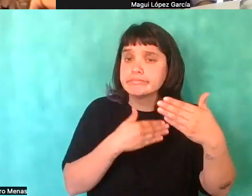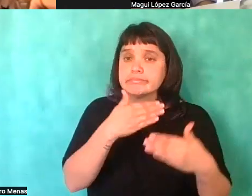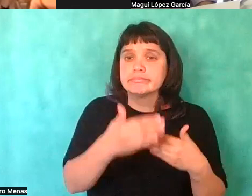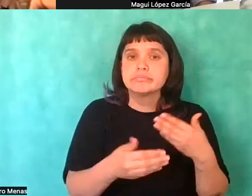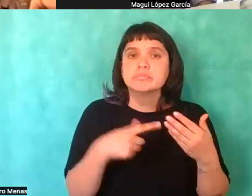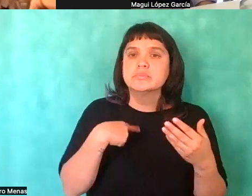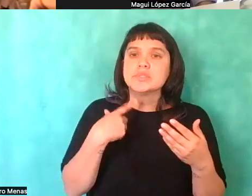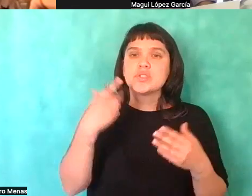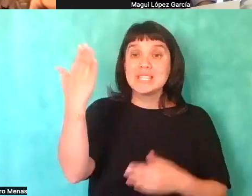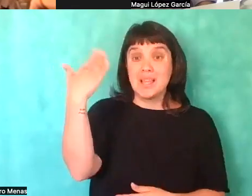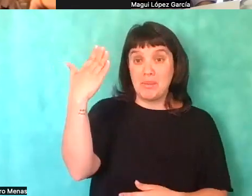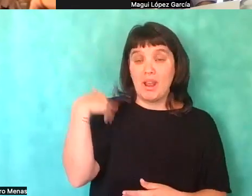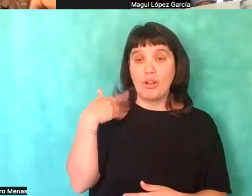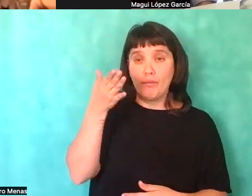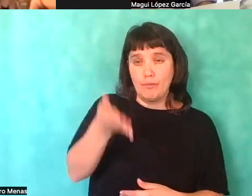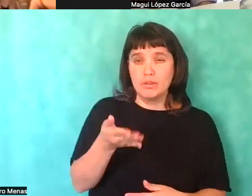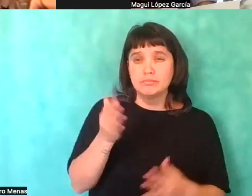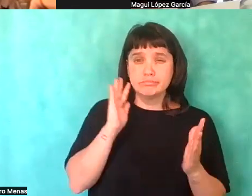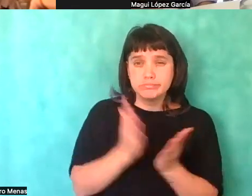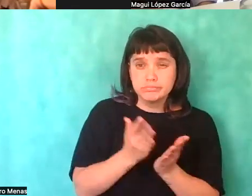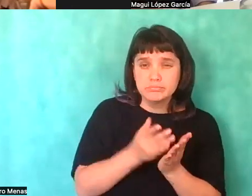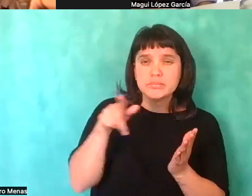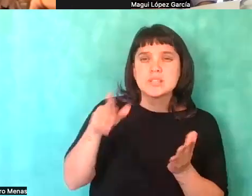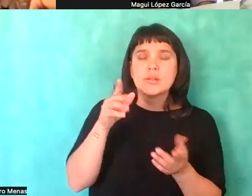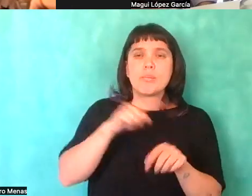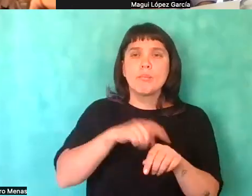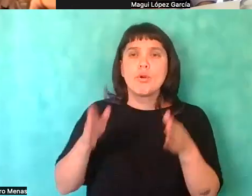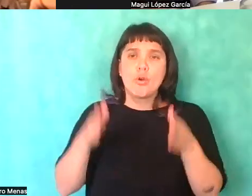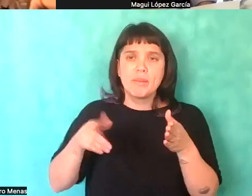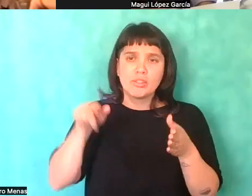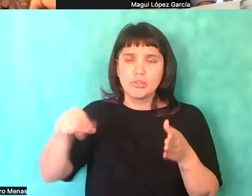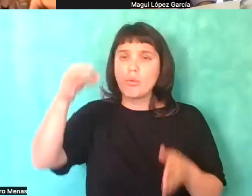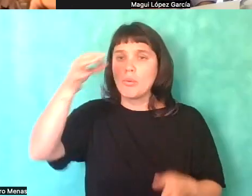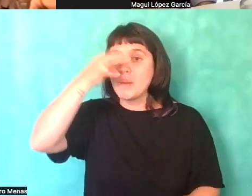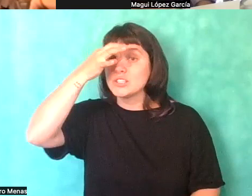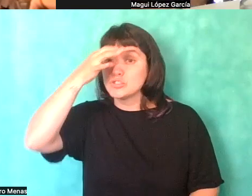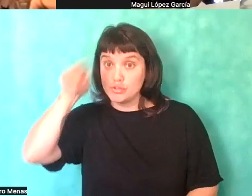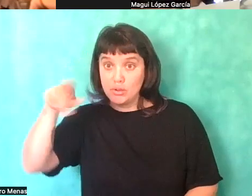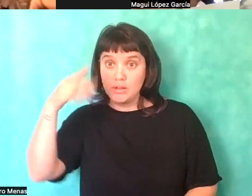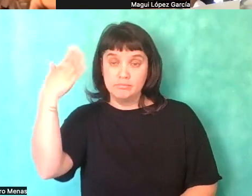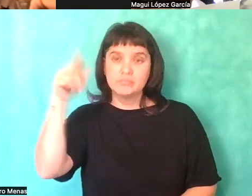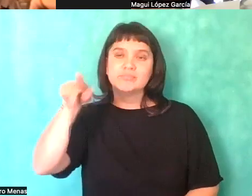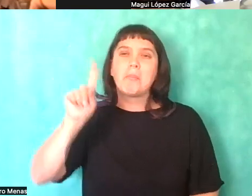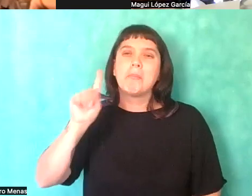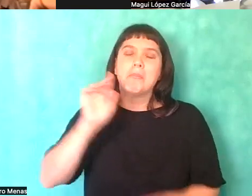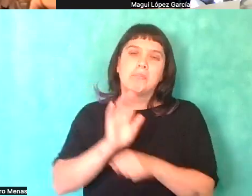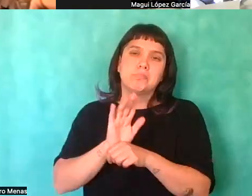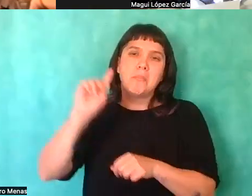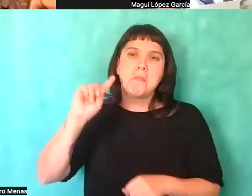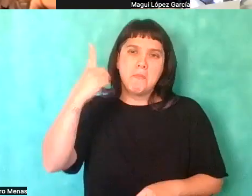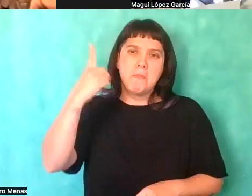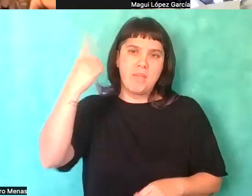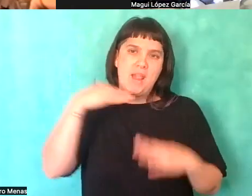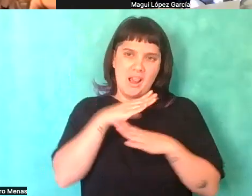un seminario que era, bueno, en ese momento lo dictaba María Ignacia Mazzone, que fue la primera lingüista que empezó a hacer